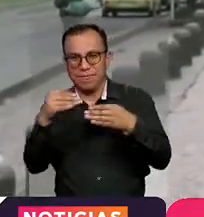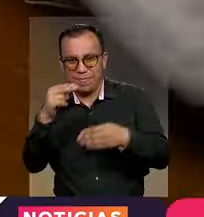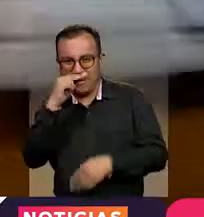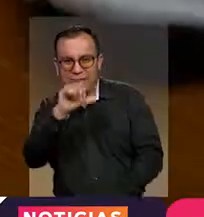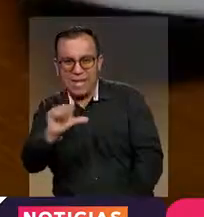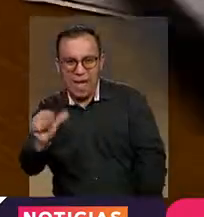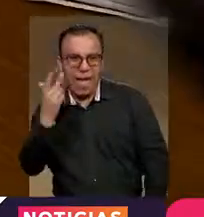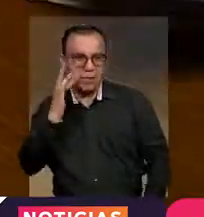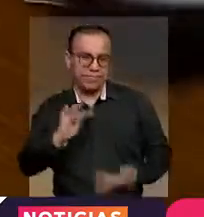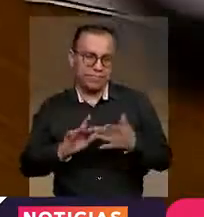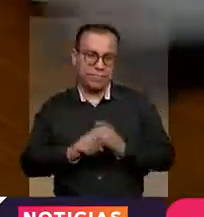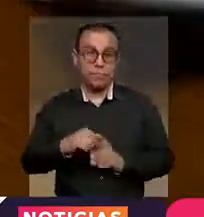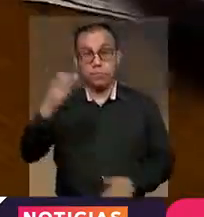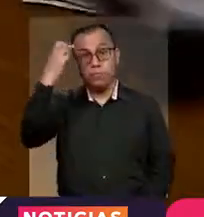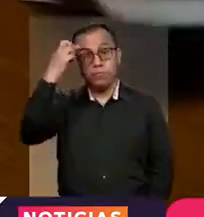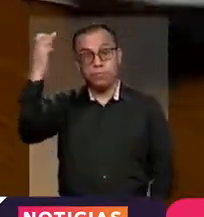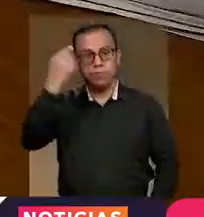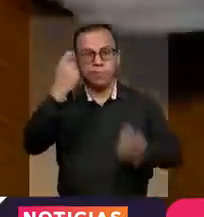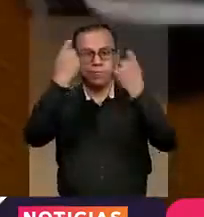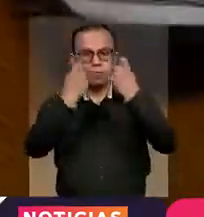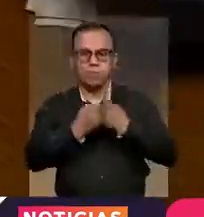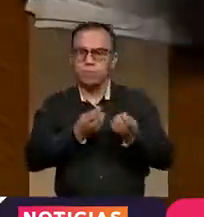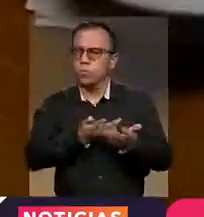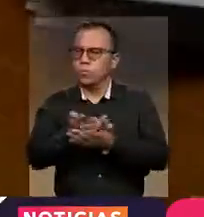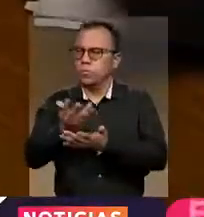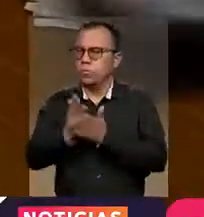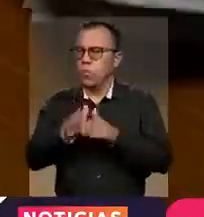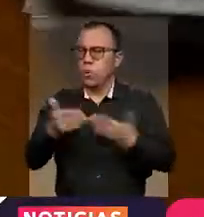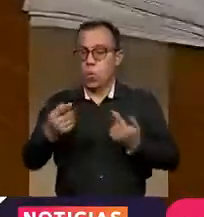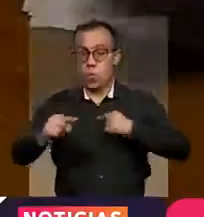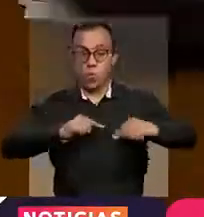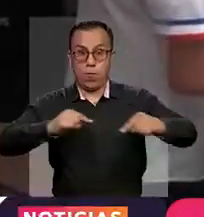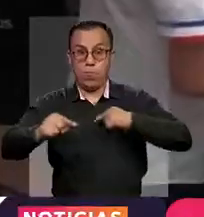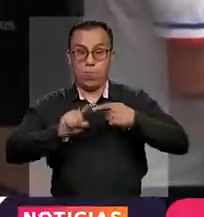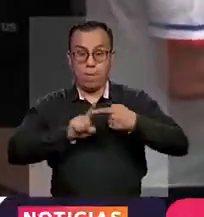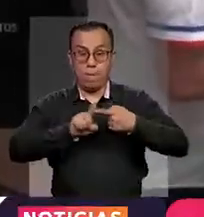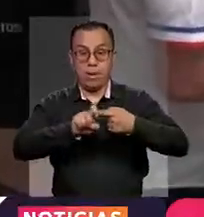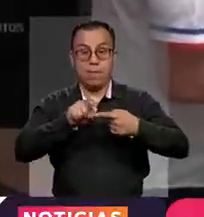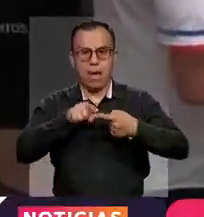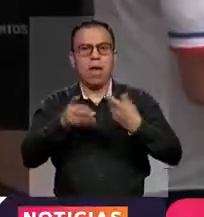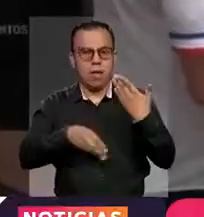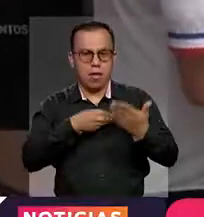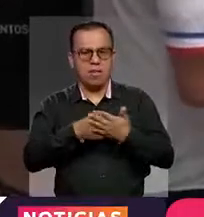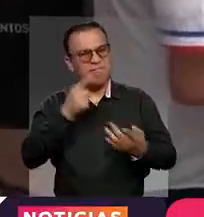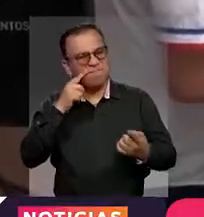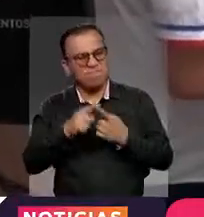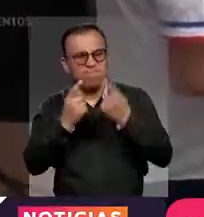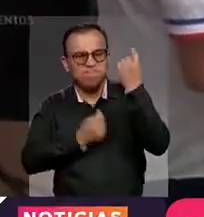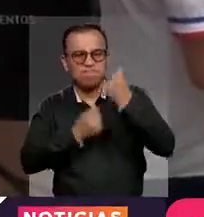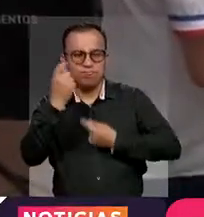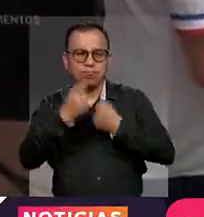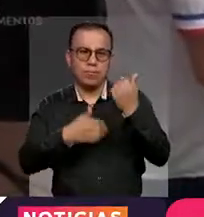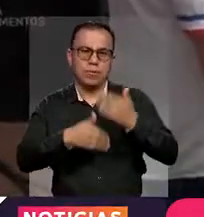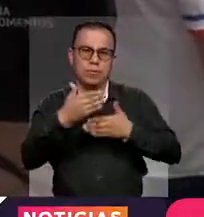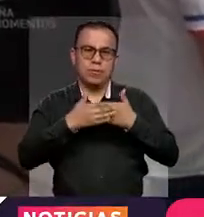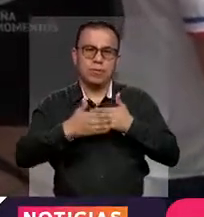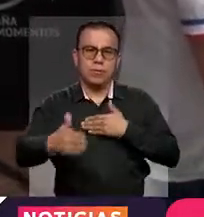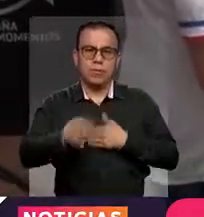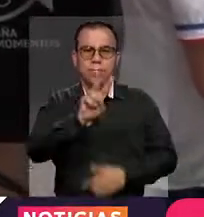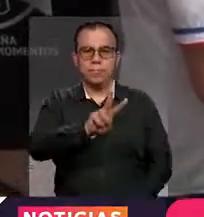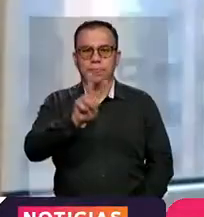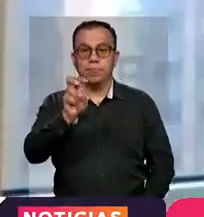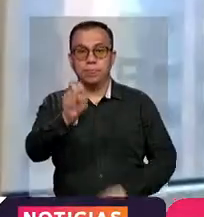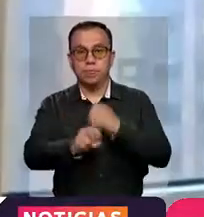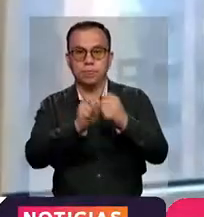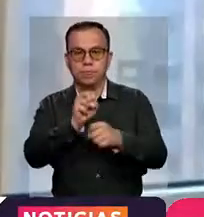etcétera. Expertos en finanzas entregan recomendaciones de cómo administrar la prima navideña y planear financieramente el inicio de